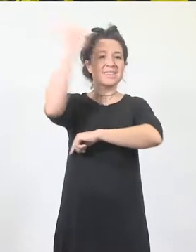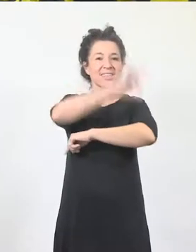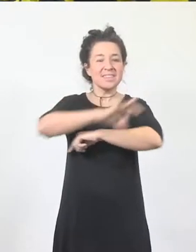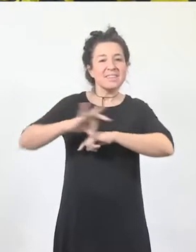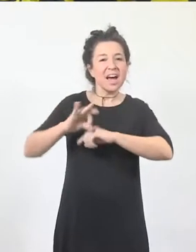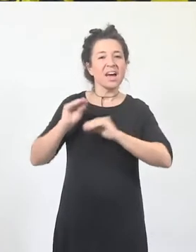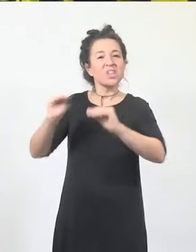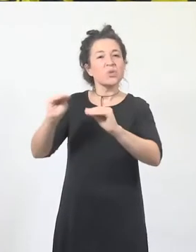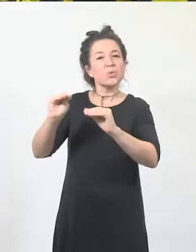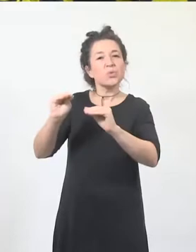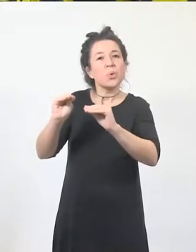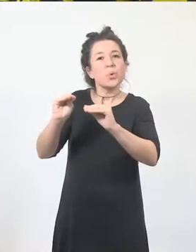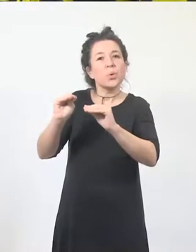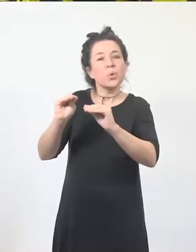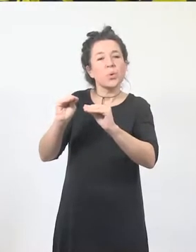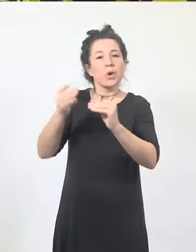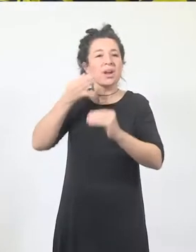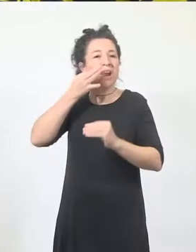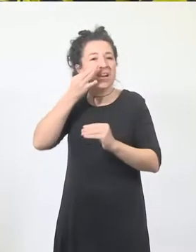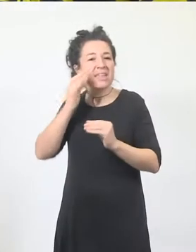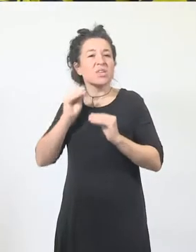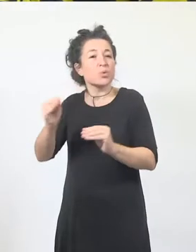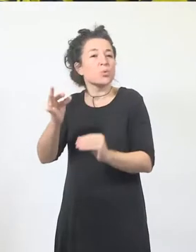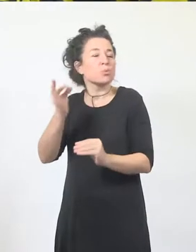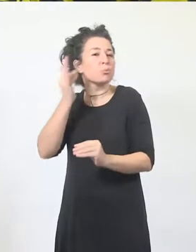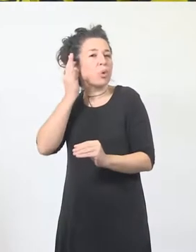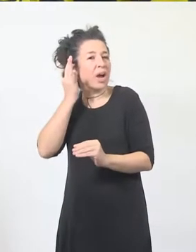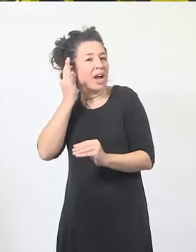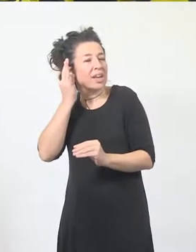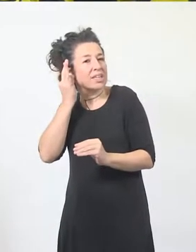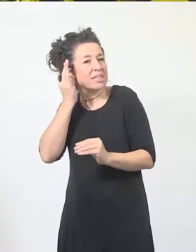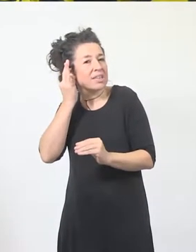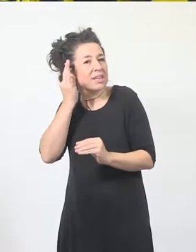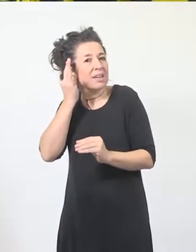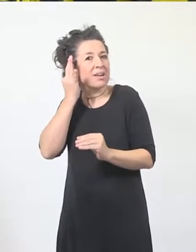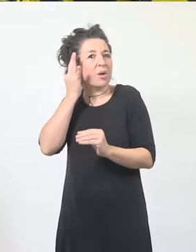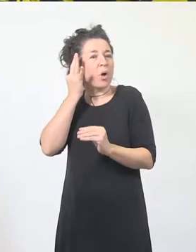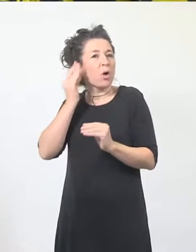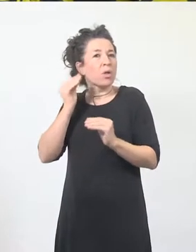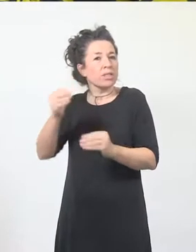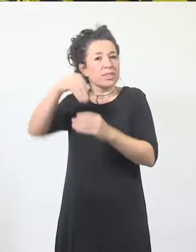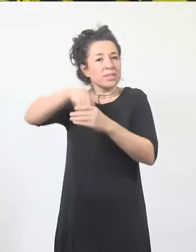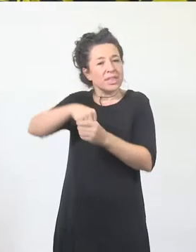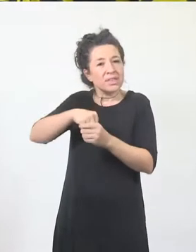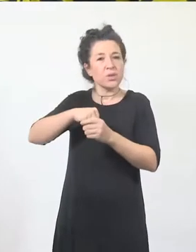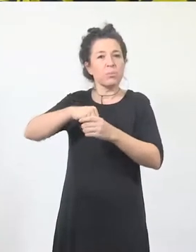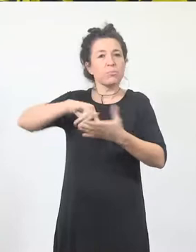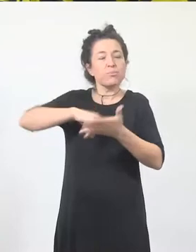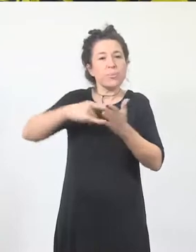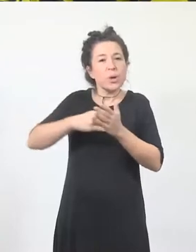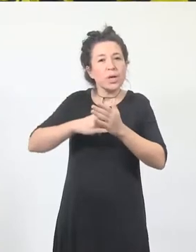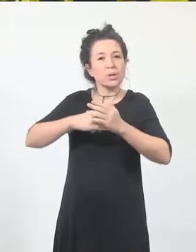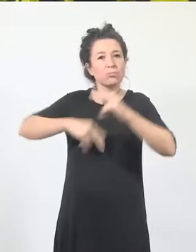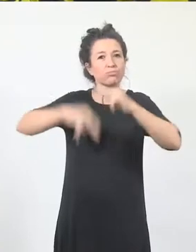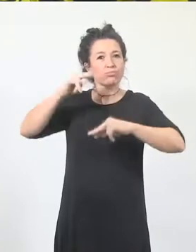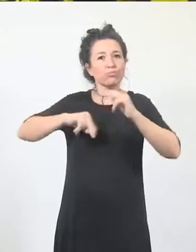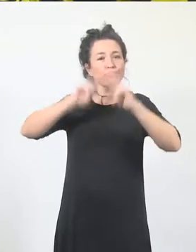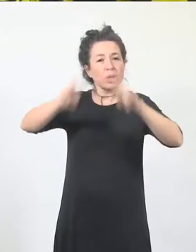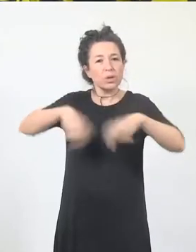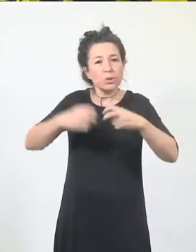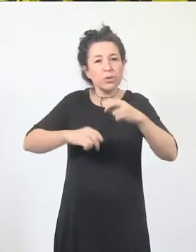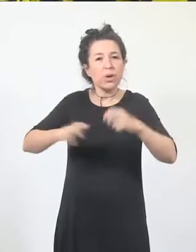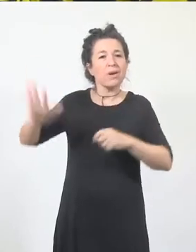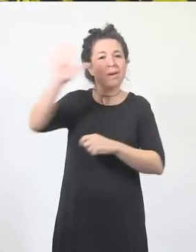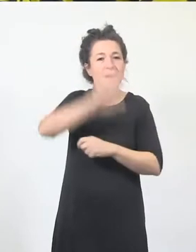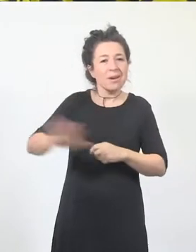y la que viven, sobre todo, las mujeres que allí están trabajando para que dentro de un proyecto de construcción nacional se tengan en cuenta los principios